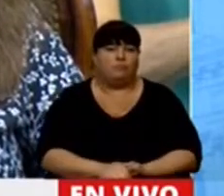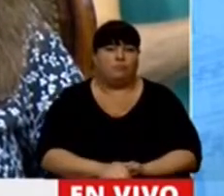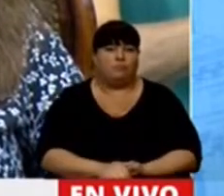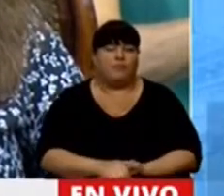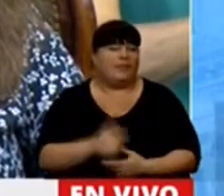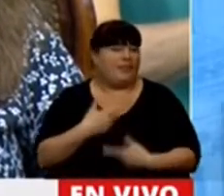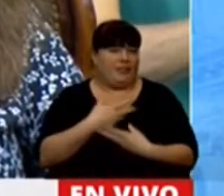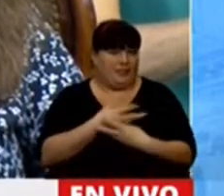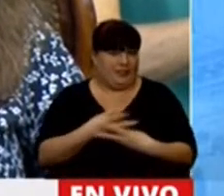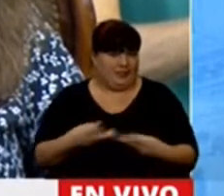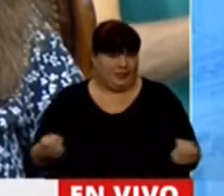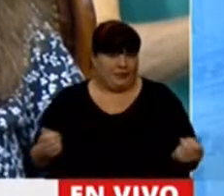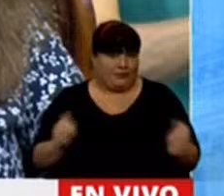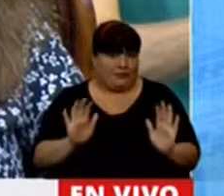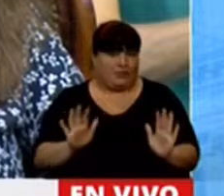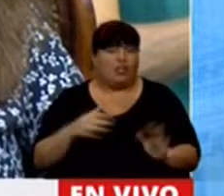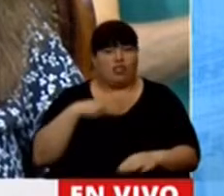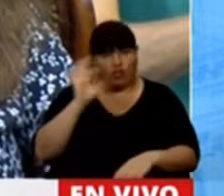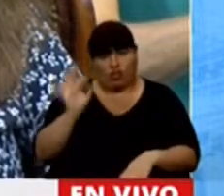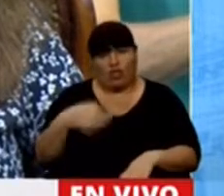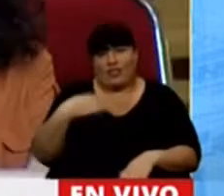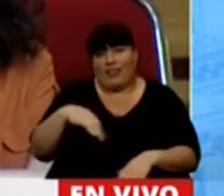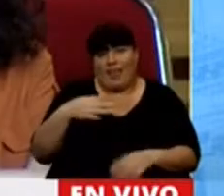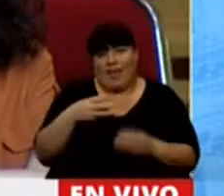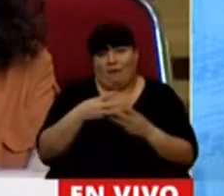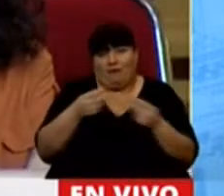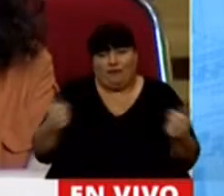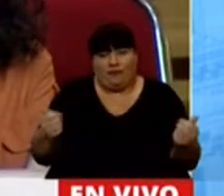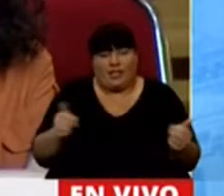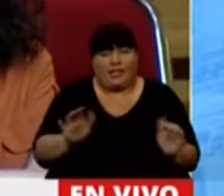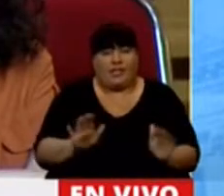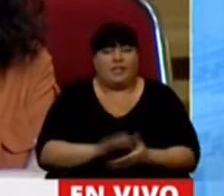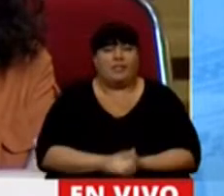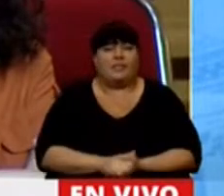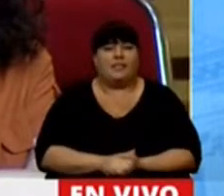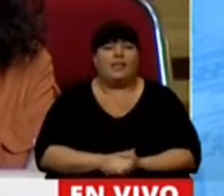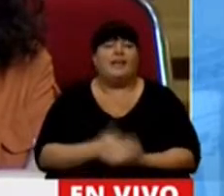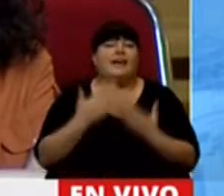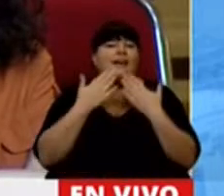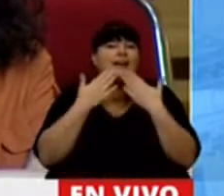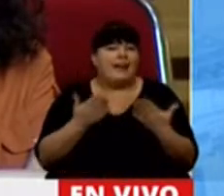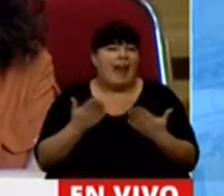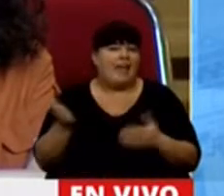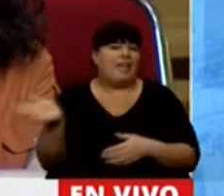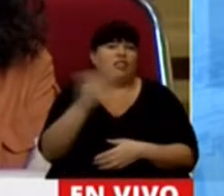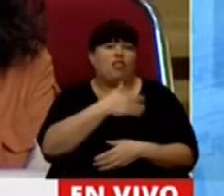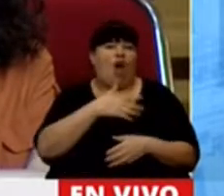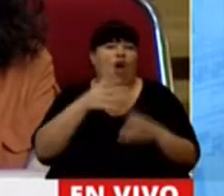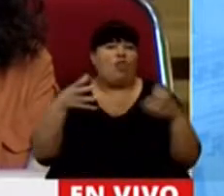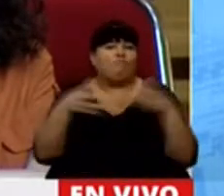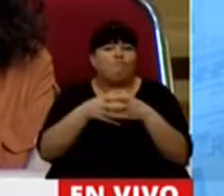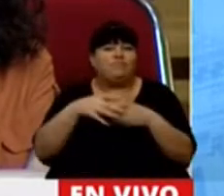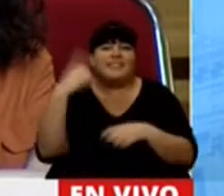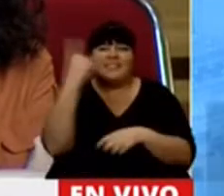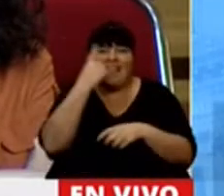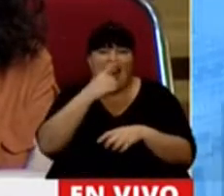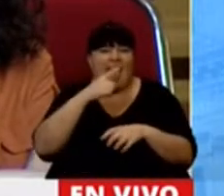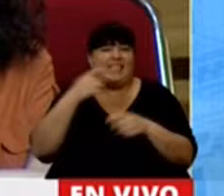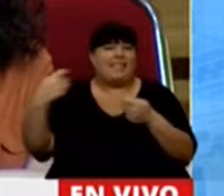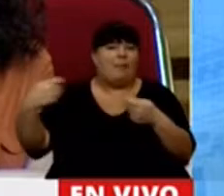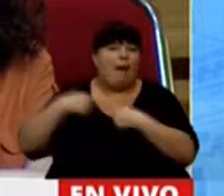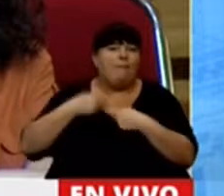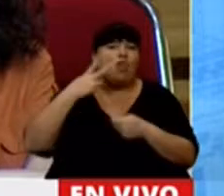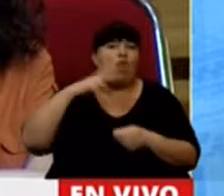Para terminar, señor presidente, sé que tengo que redondear. Quiero agradecer a todo ese movimiento celeste que nos acompañó